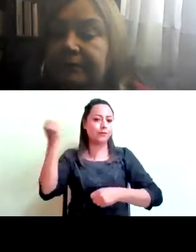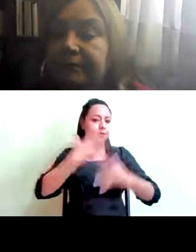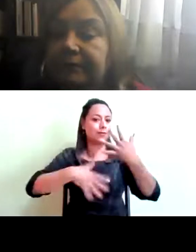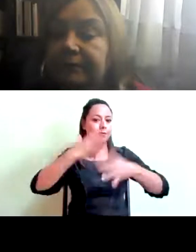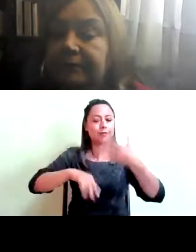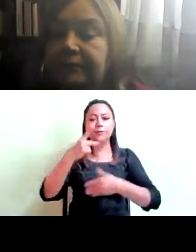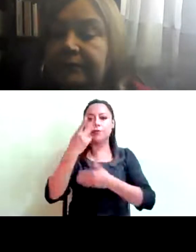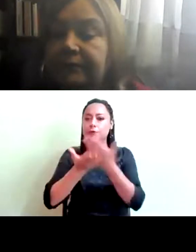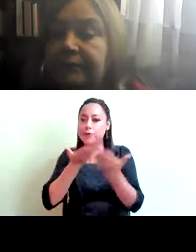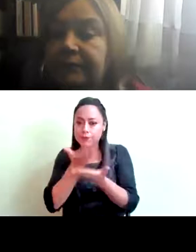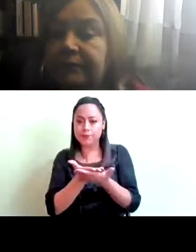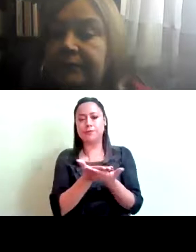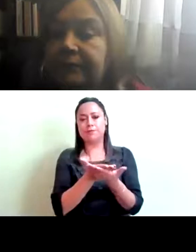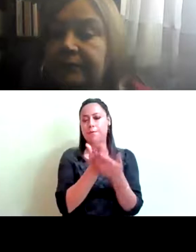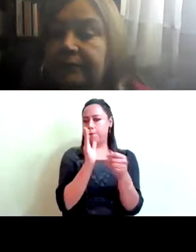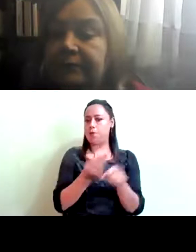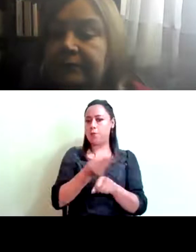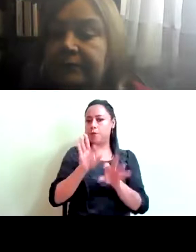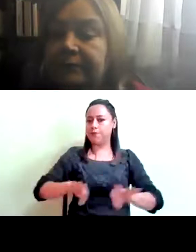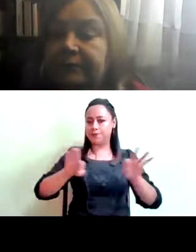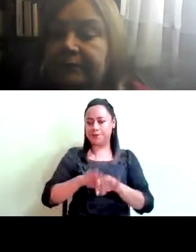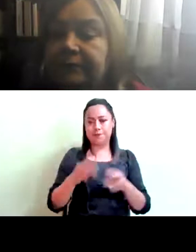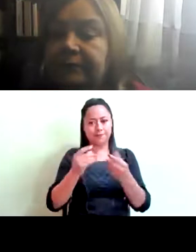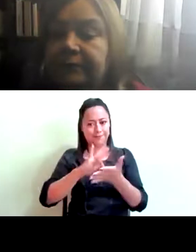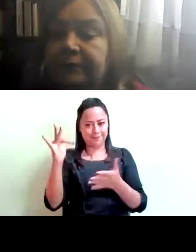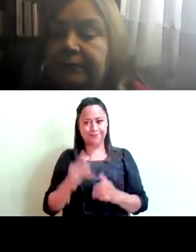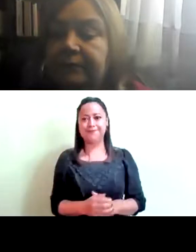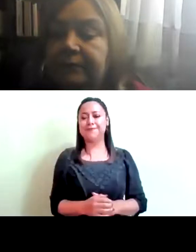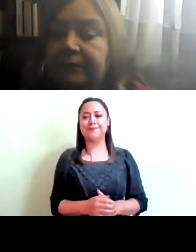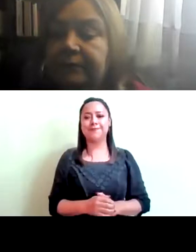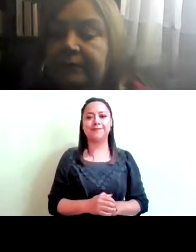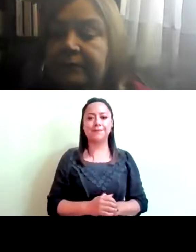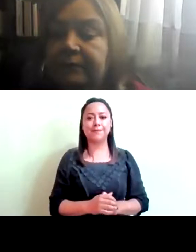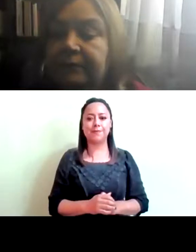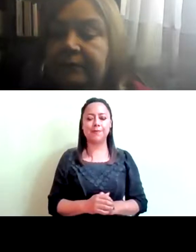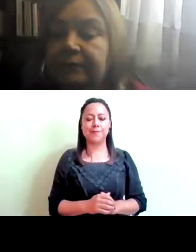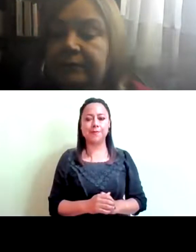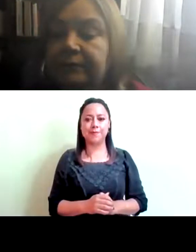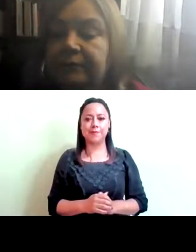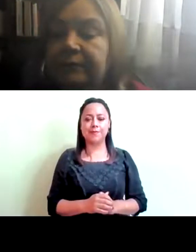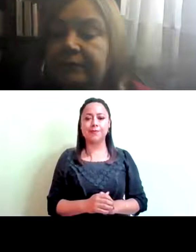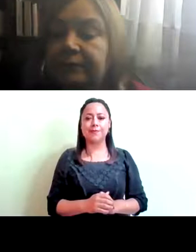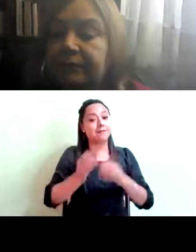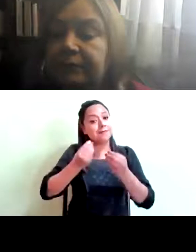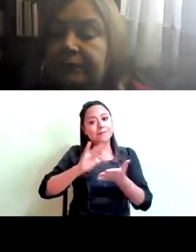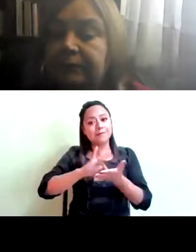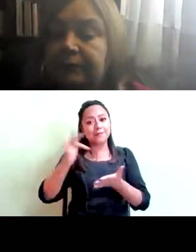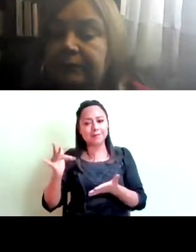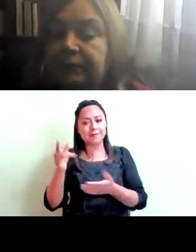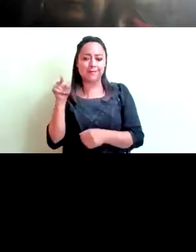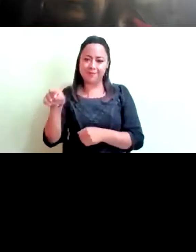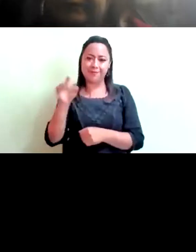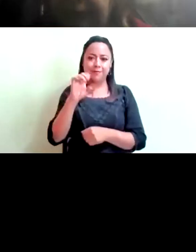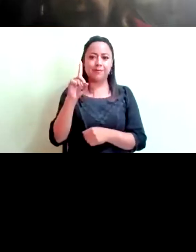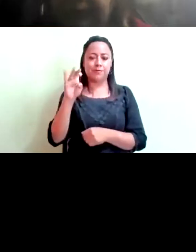sus planteamientos tan relevantes. Muchas gracias. Muchísimas gracias a ti,